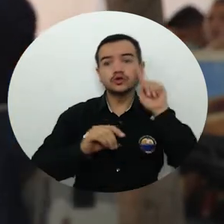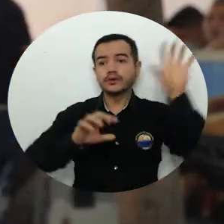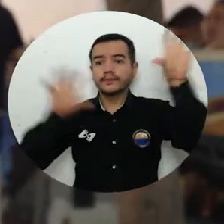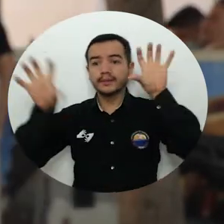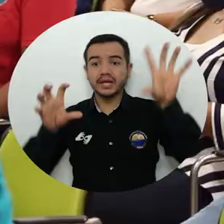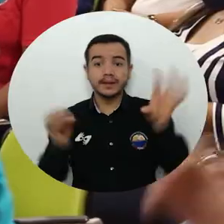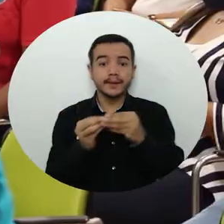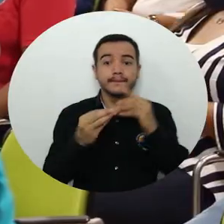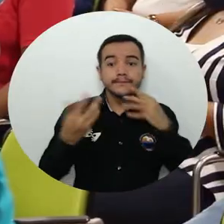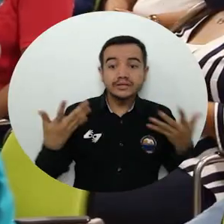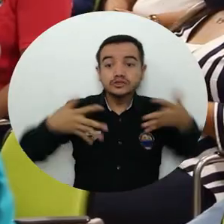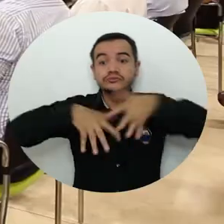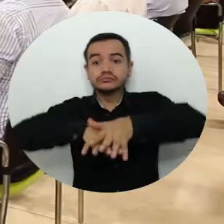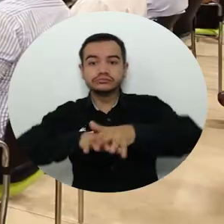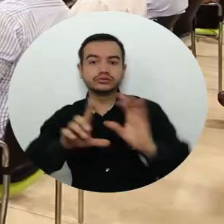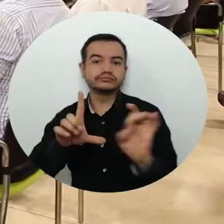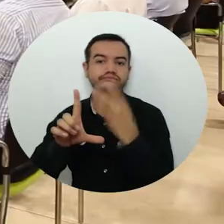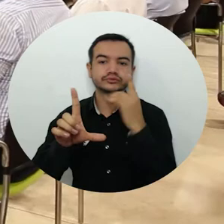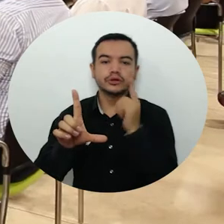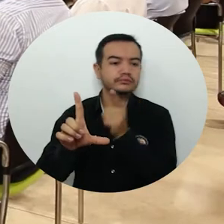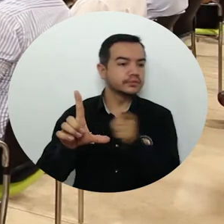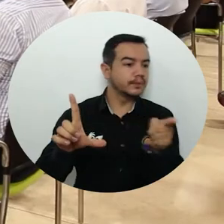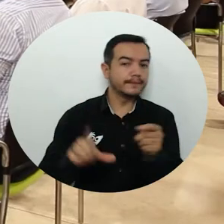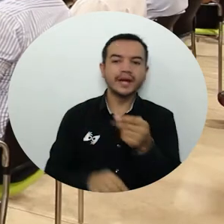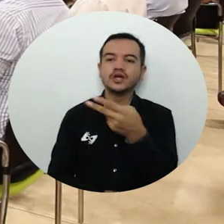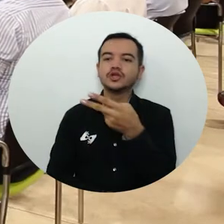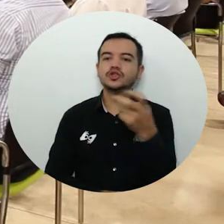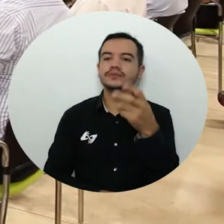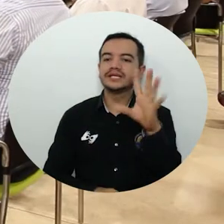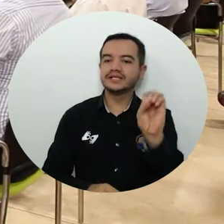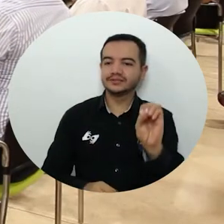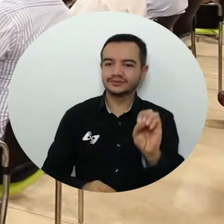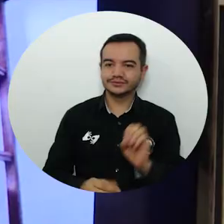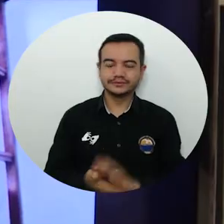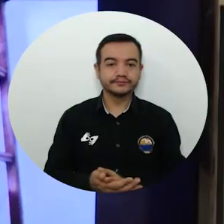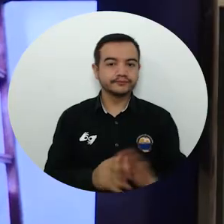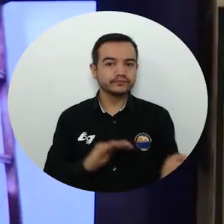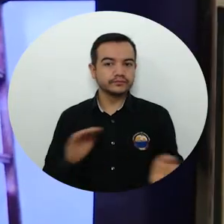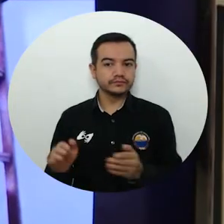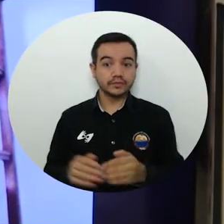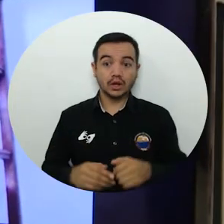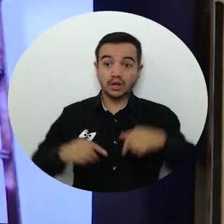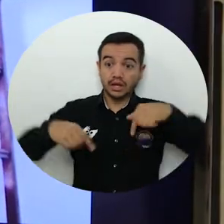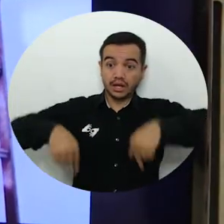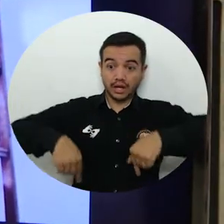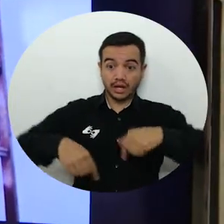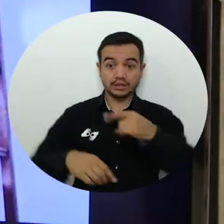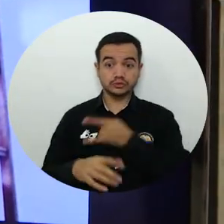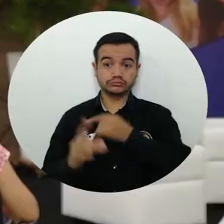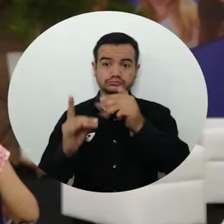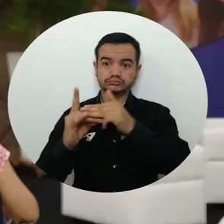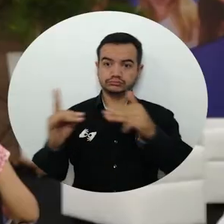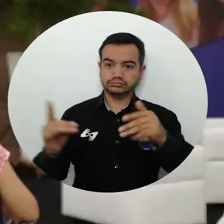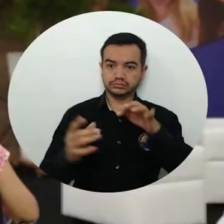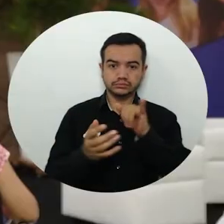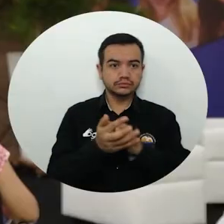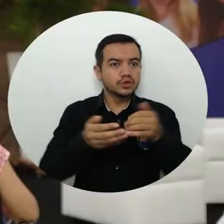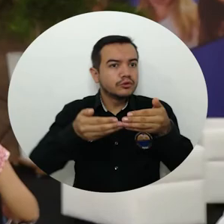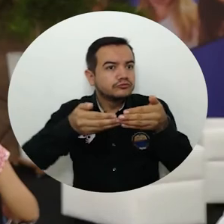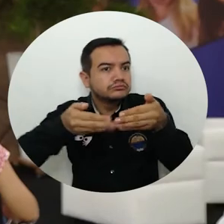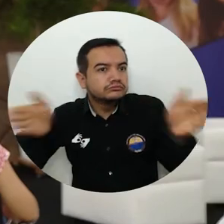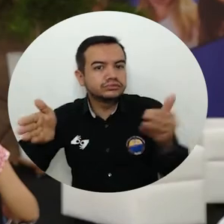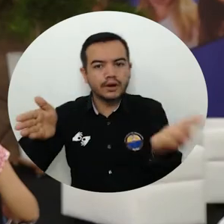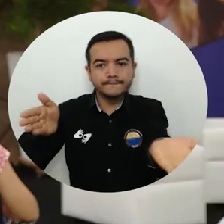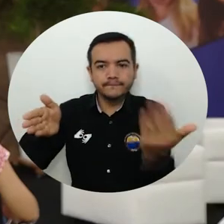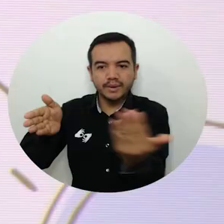en modelo híbrido. La Universidad del Magdalena fue anfitriona del segundo Foro Internacional de Resultados de Aprendizaje para la Educación